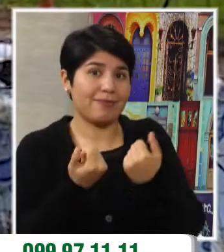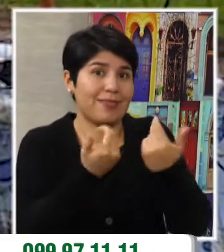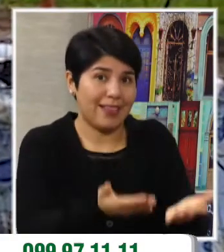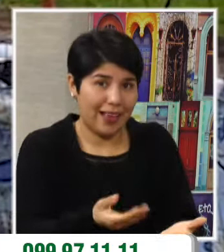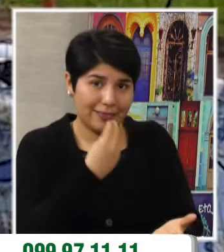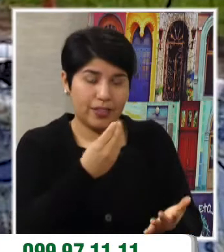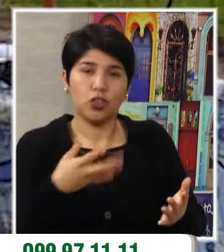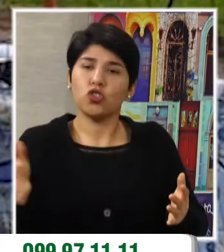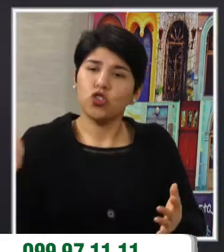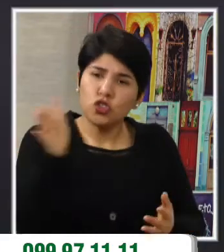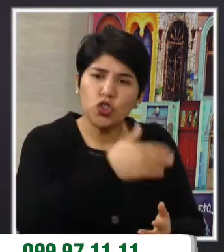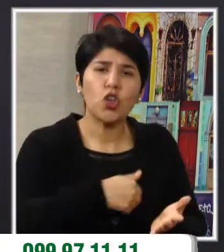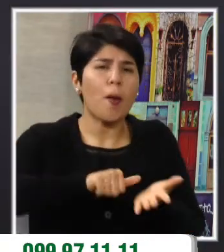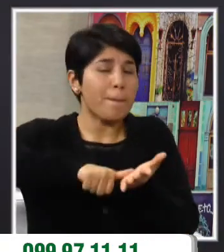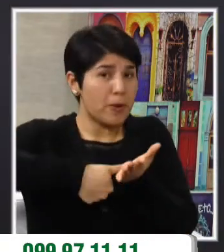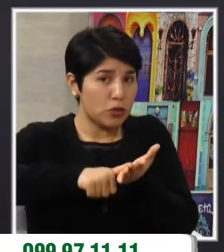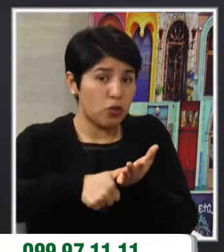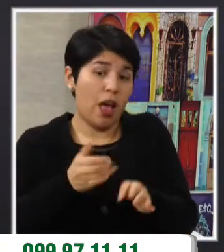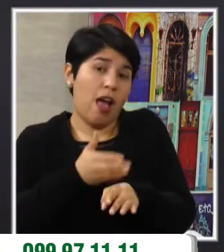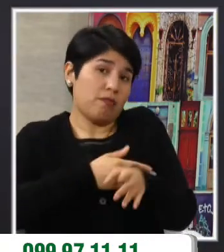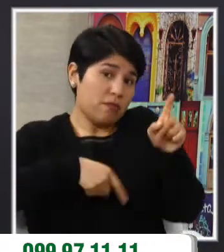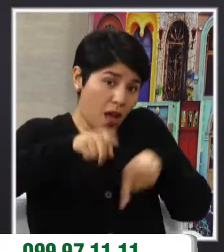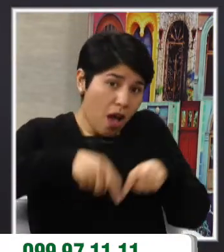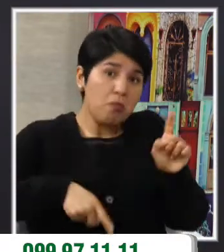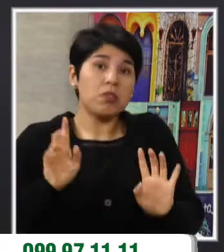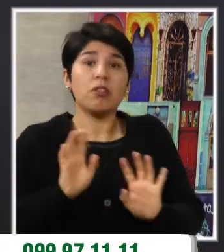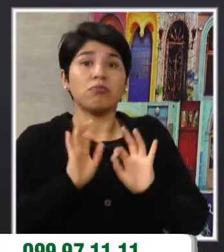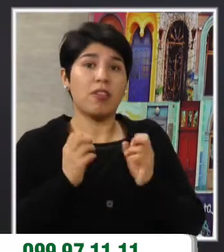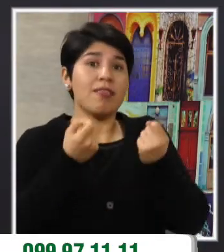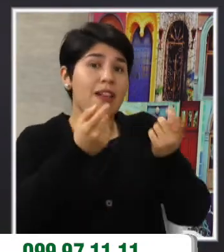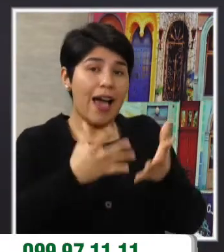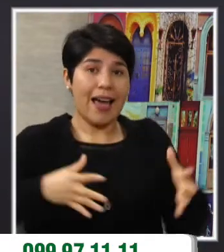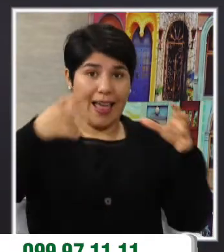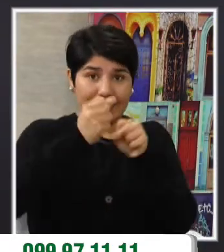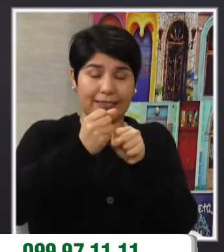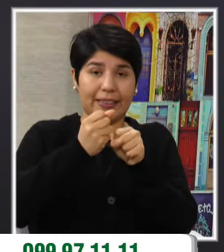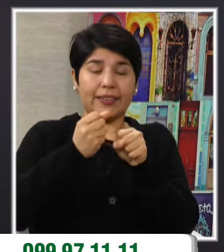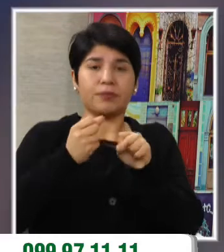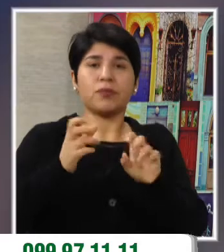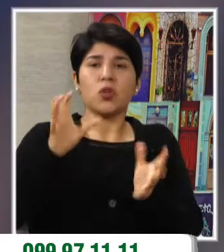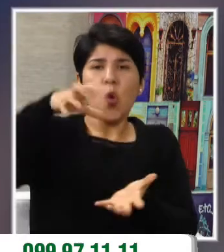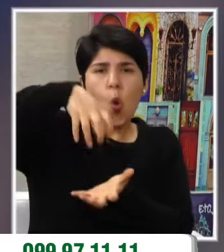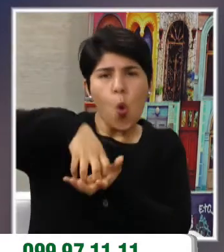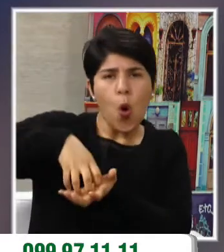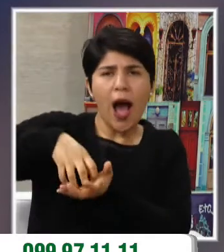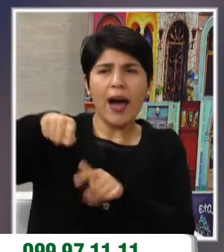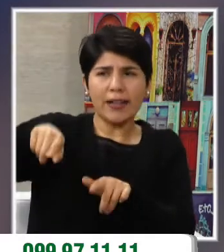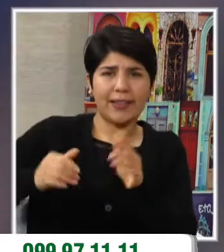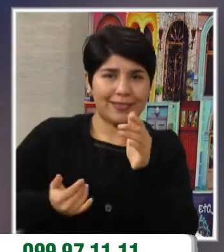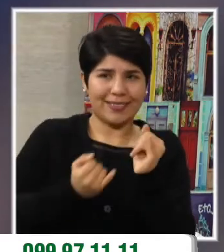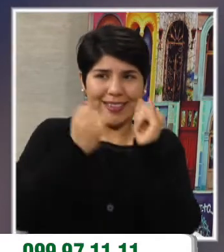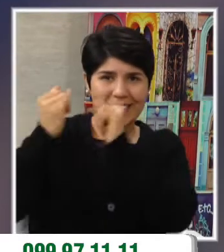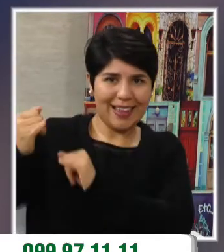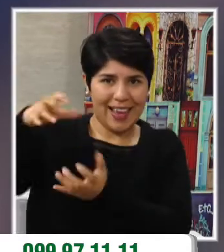que es pensionista recibe si gestiona la canasta el centro de uno por ejemplo que también depende del área de integración